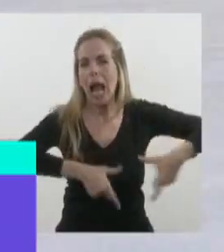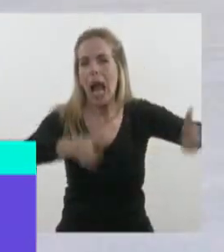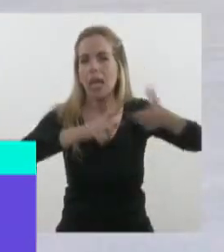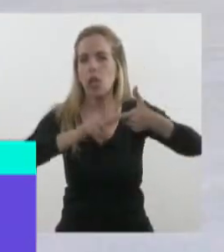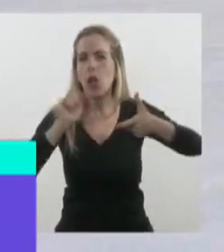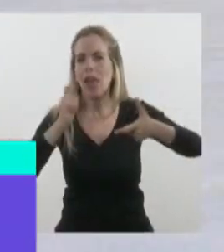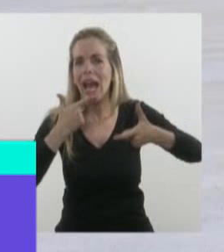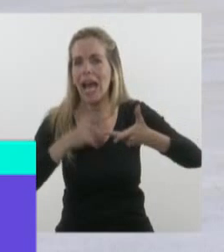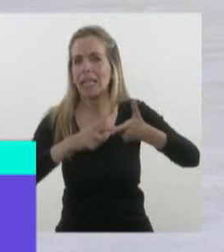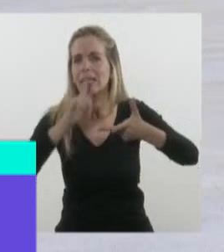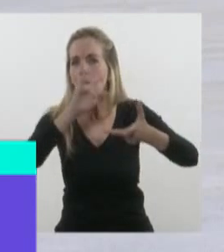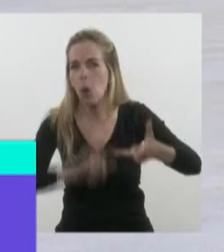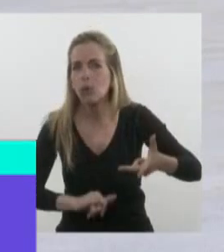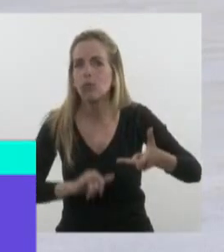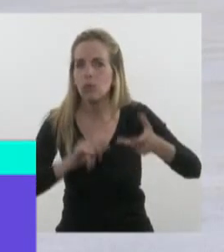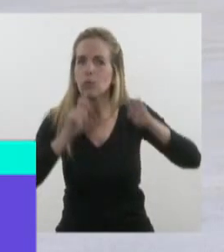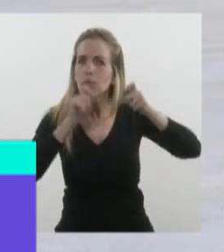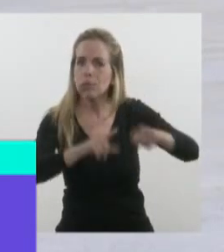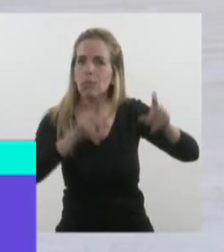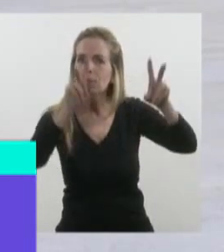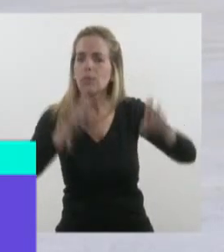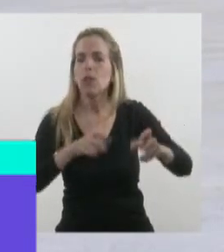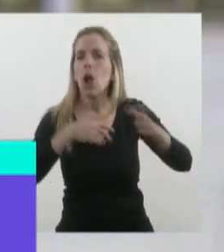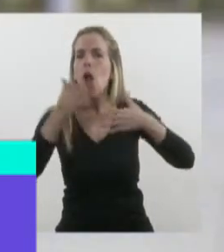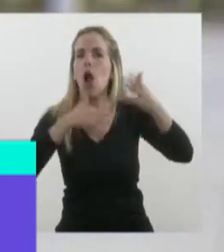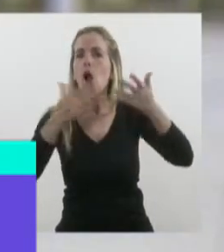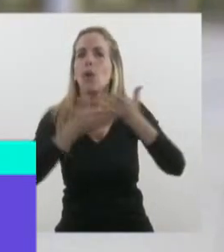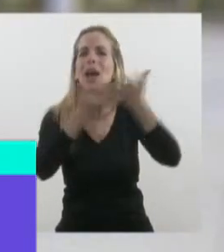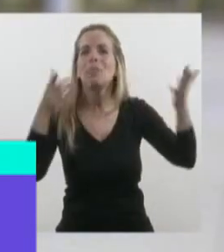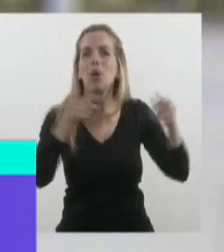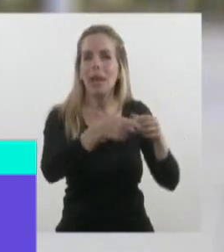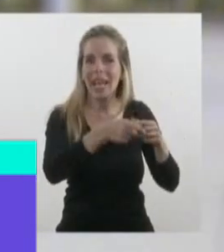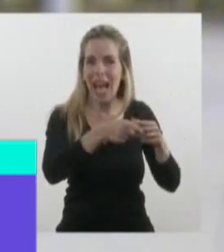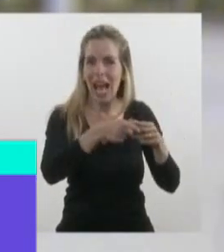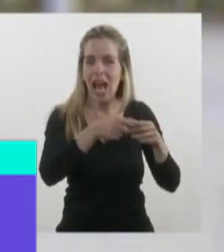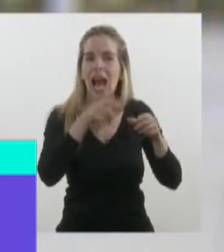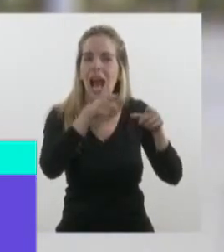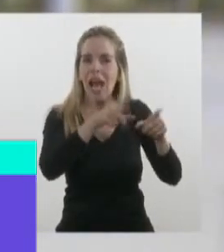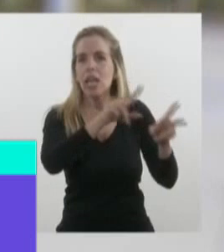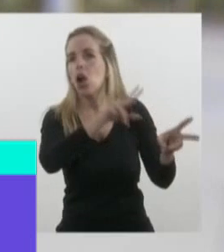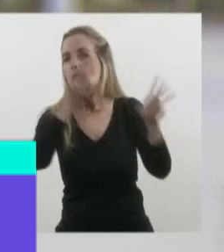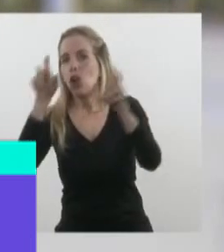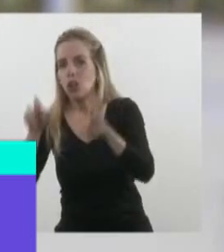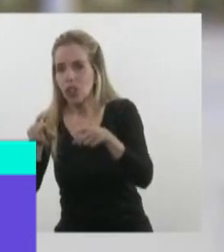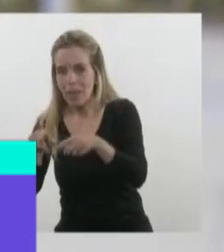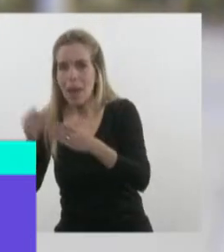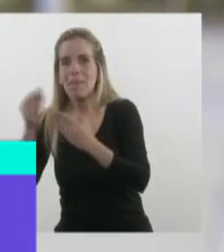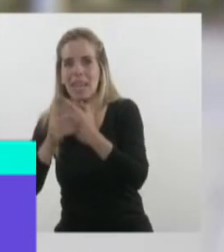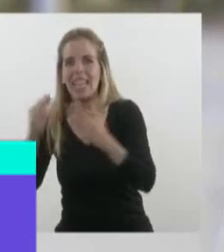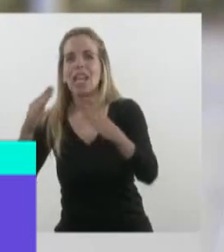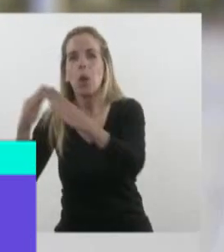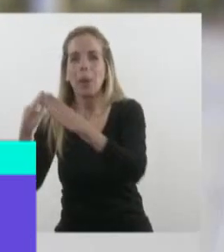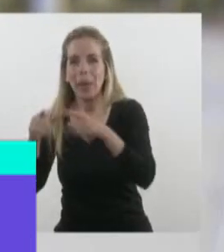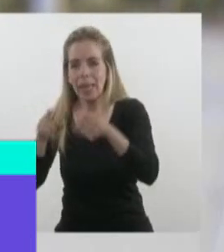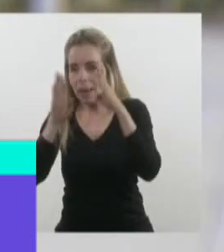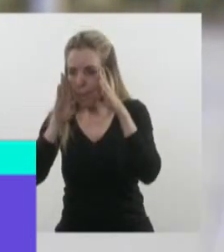gasoductos, todo lo que la obra pública tiene que asumir para el desarrollo, sino que haya alguien pensando en lo que